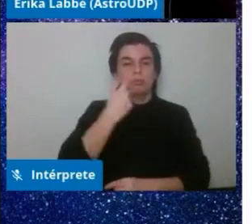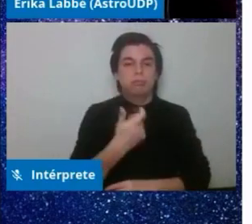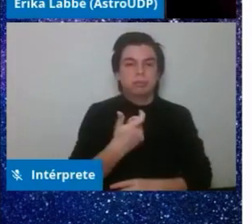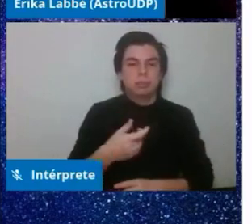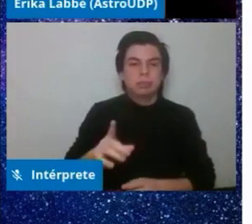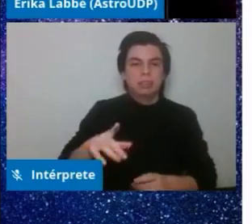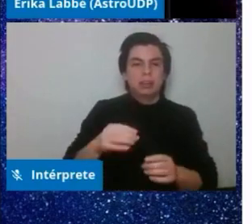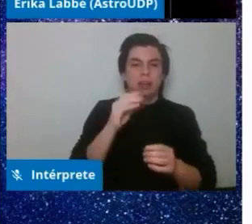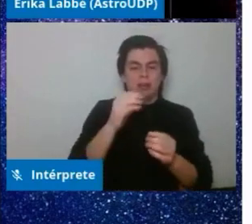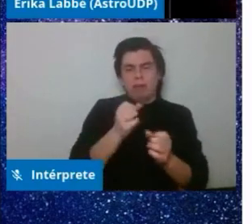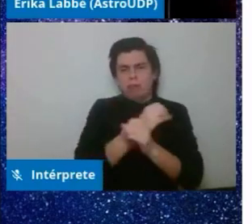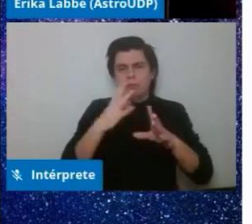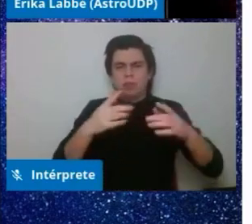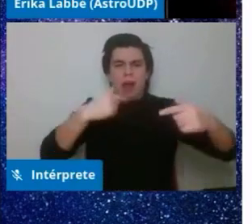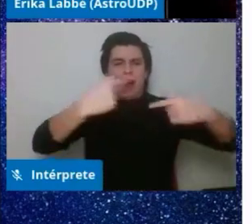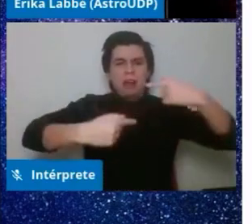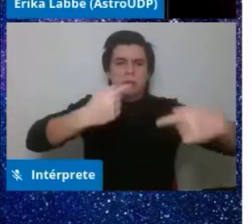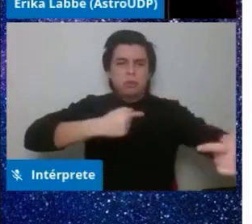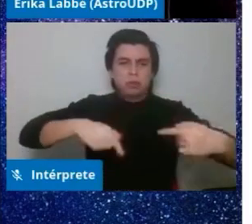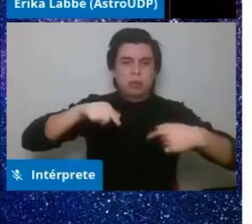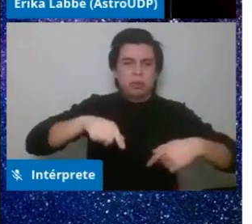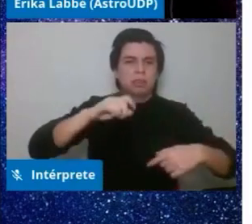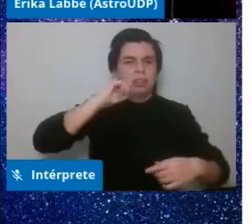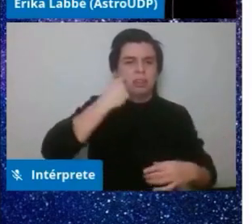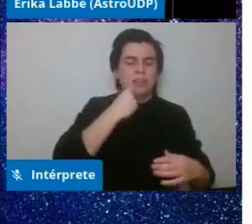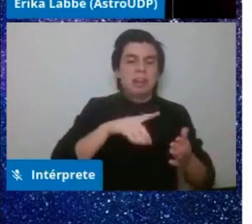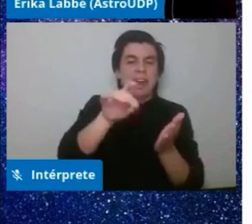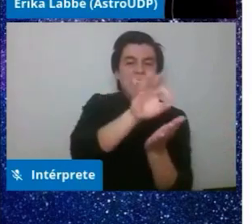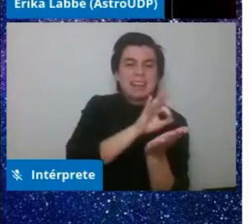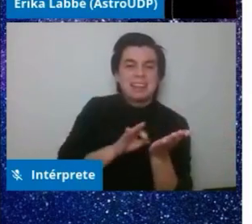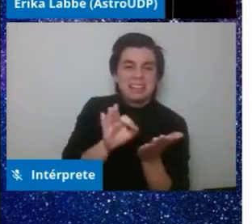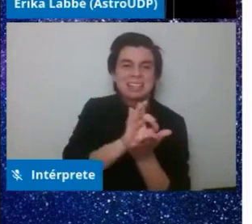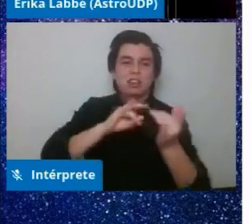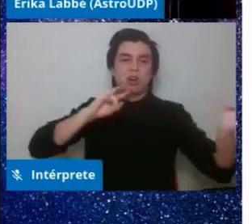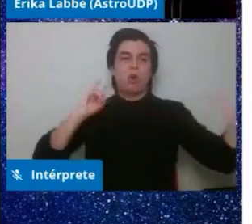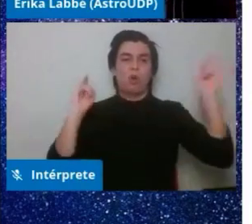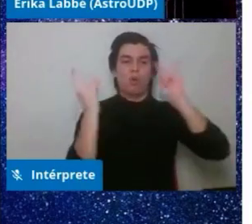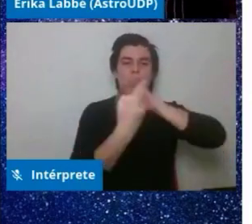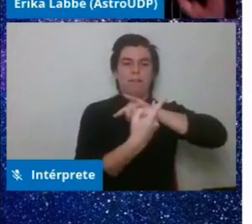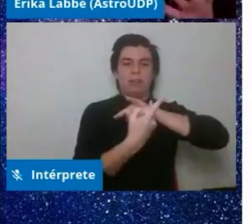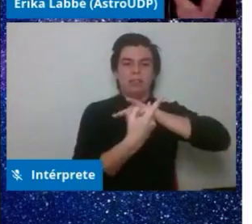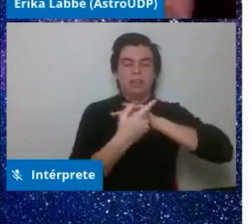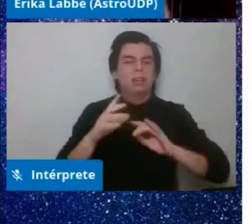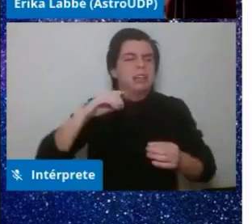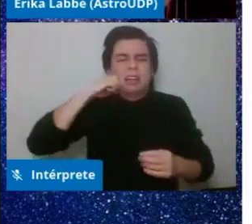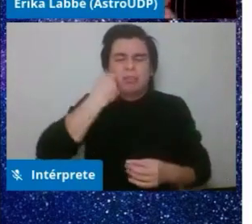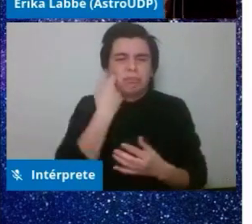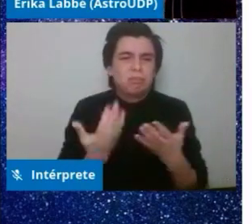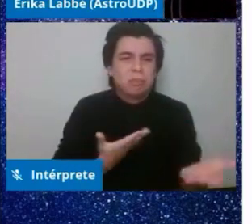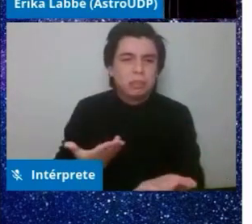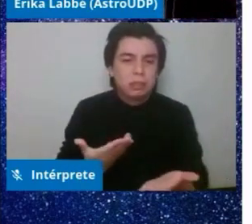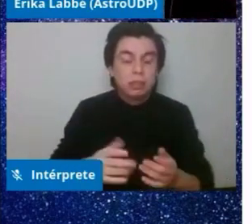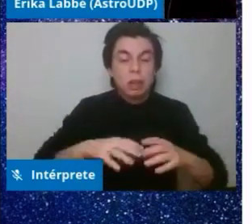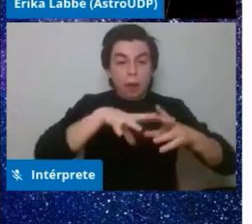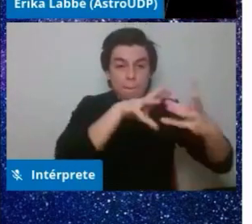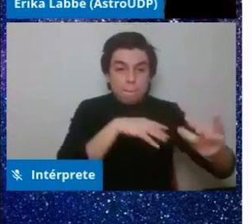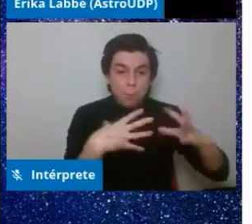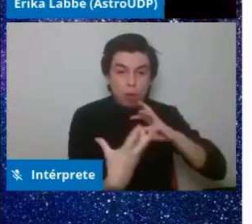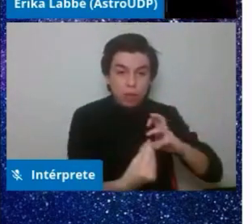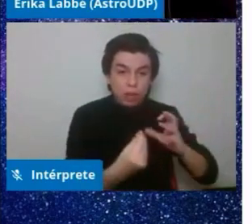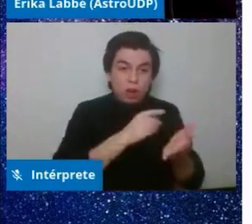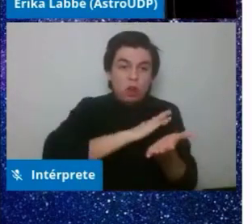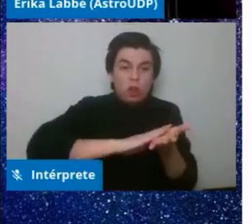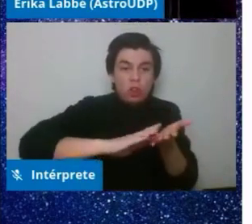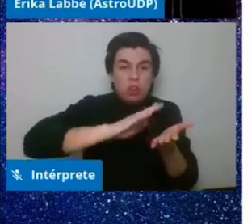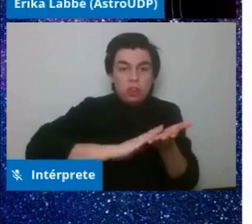diseño universal, que básicamente quiere decir que lo que estemos haciendo, el modelo táctil que estemos haciendo, la experiencia que